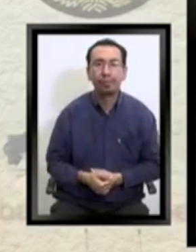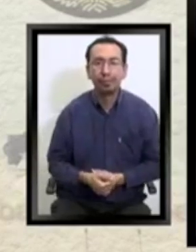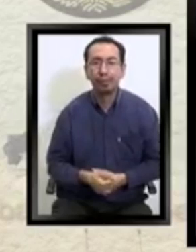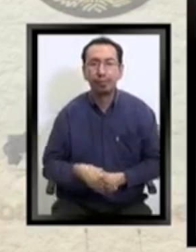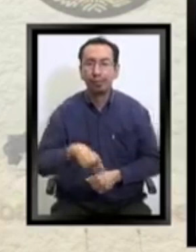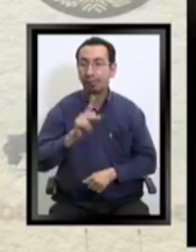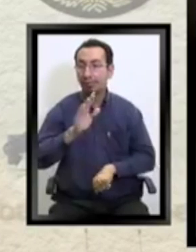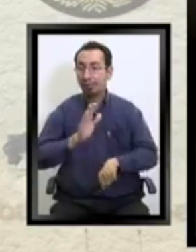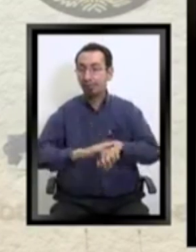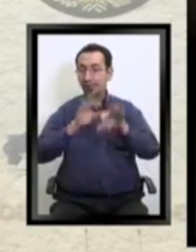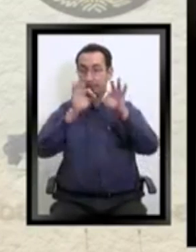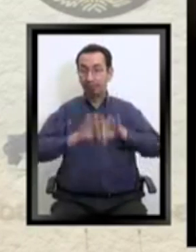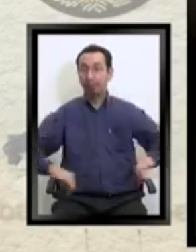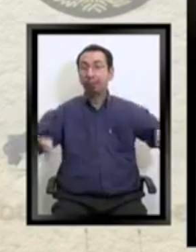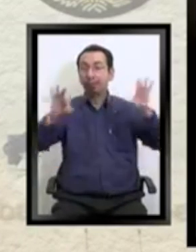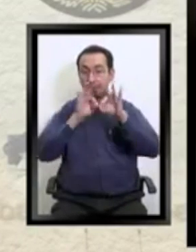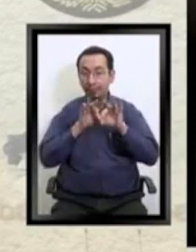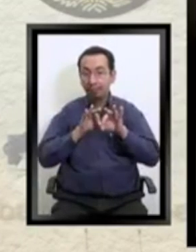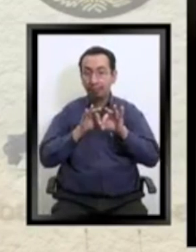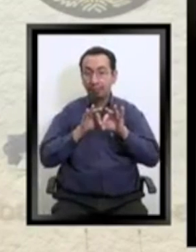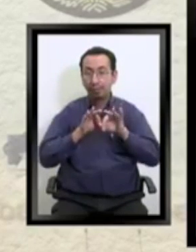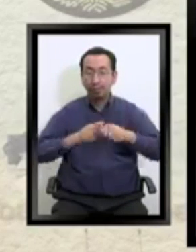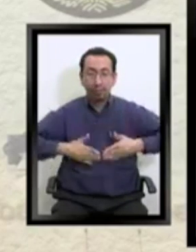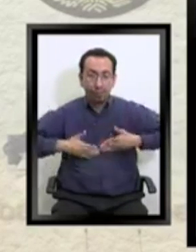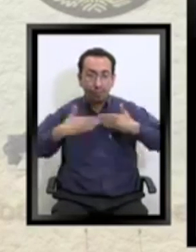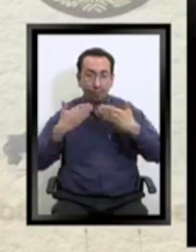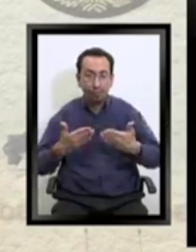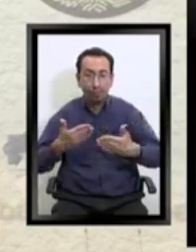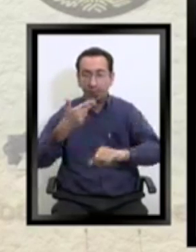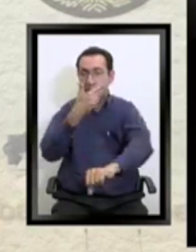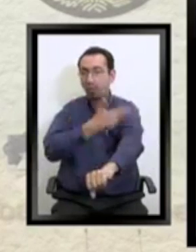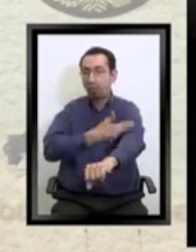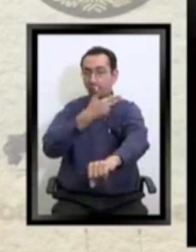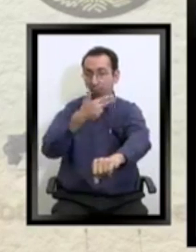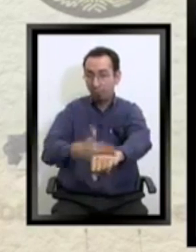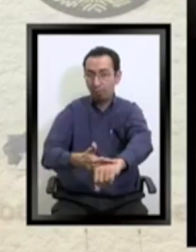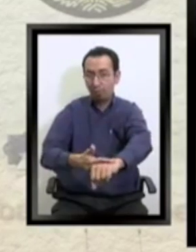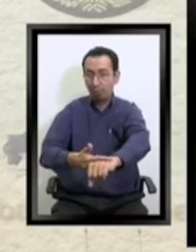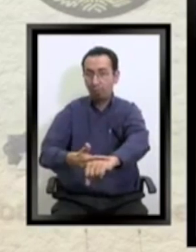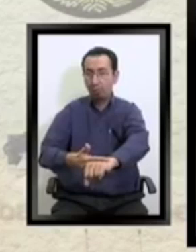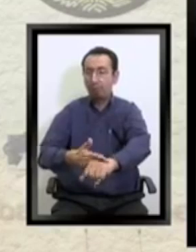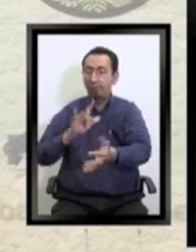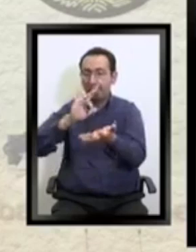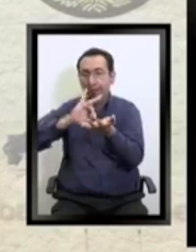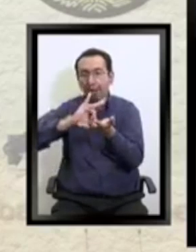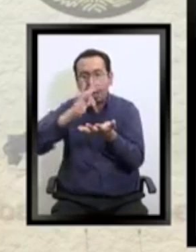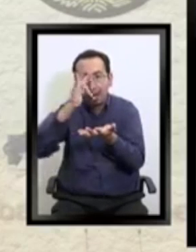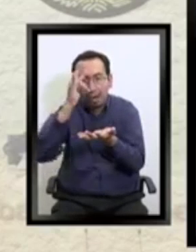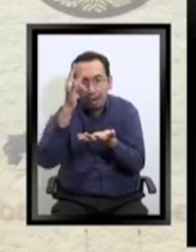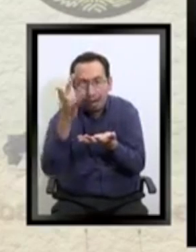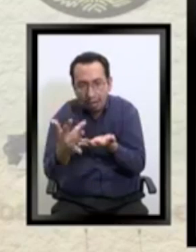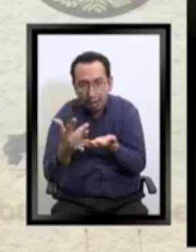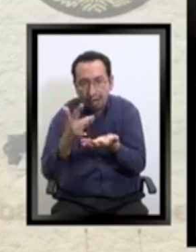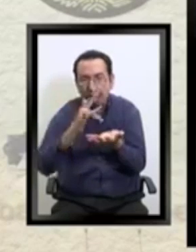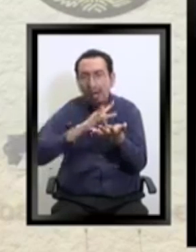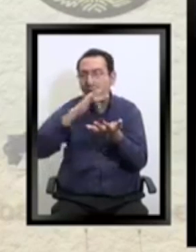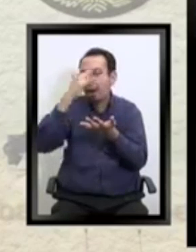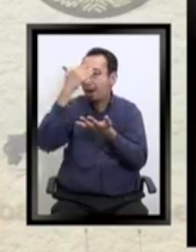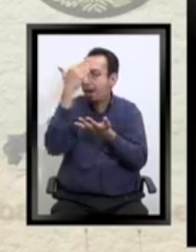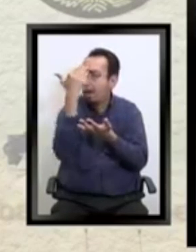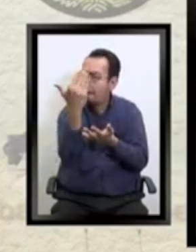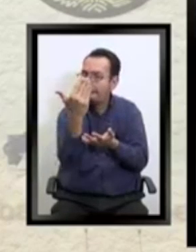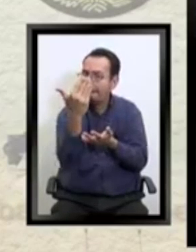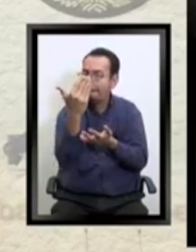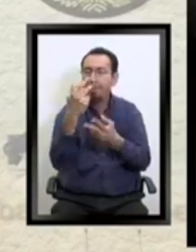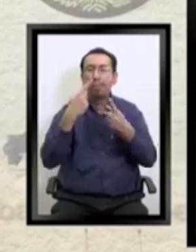Fundamentalmente, quiero manifestar nuestra sincera gratitud y reconocimiento especial